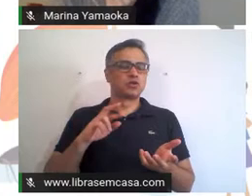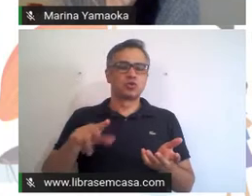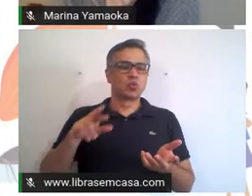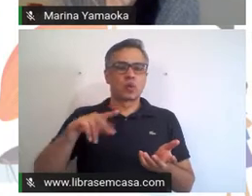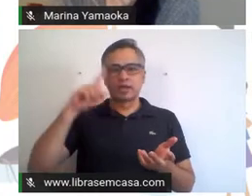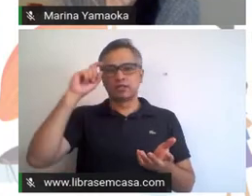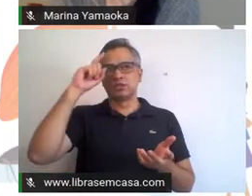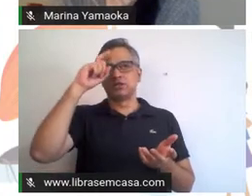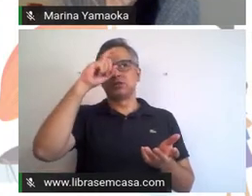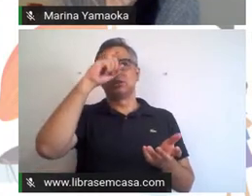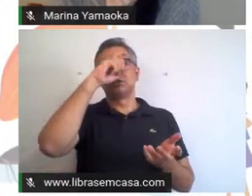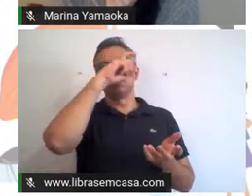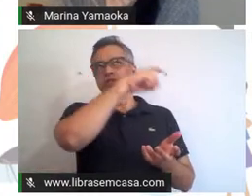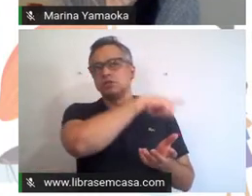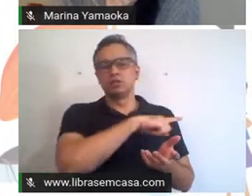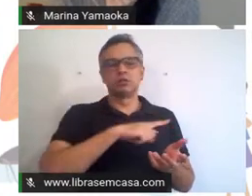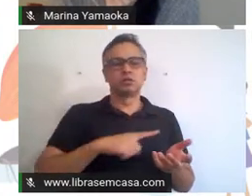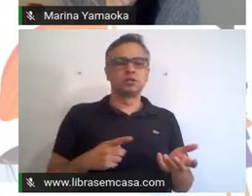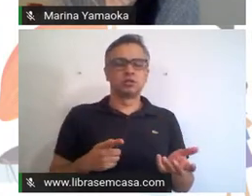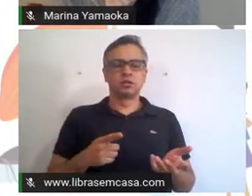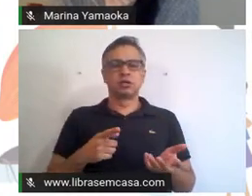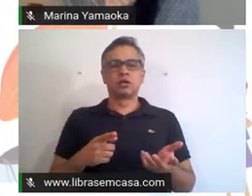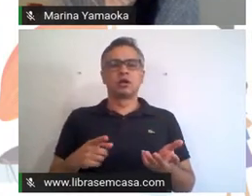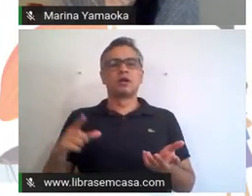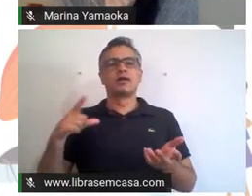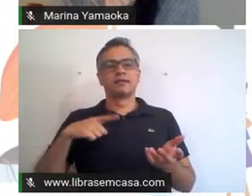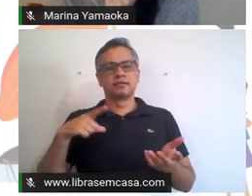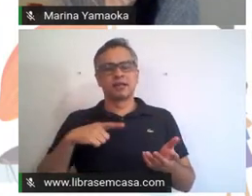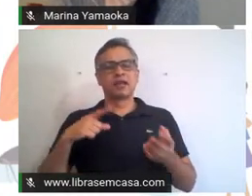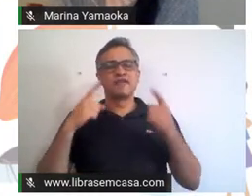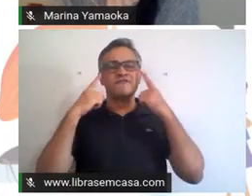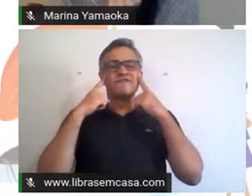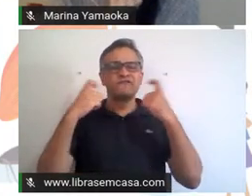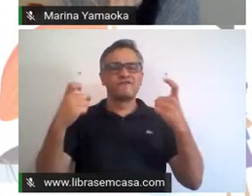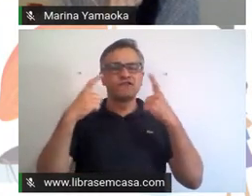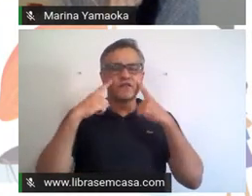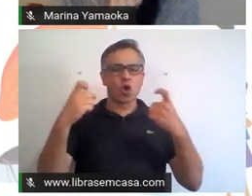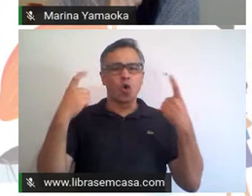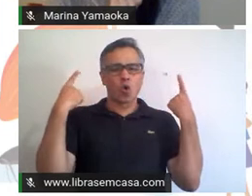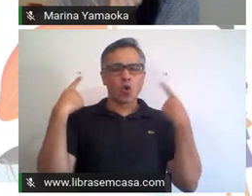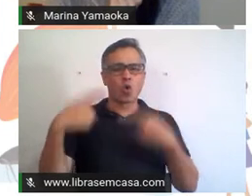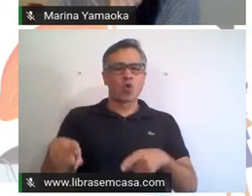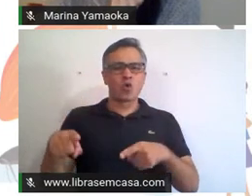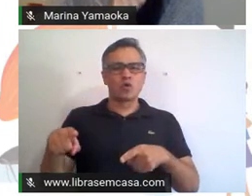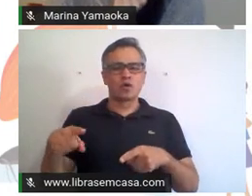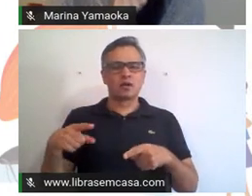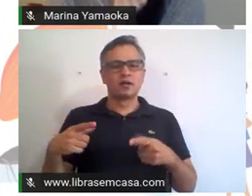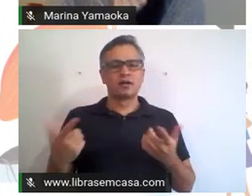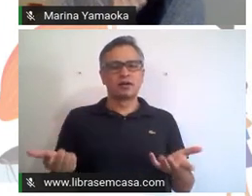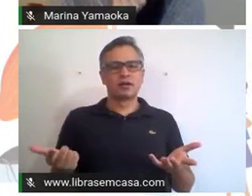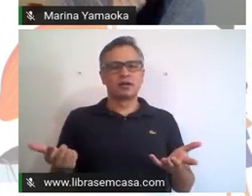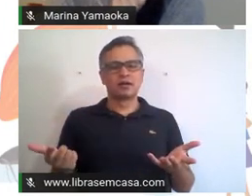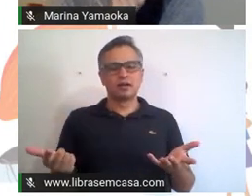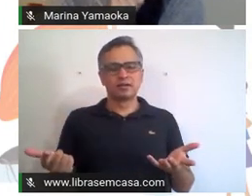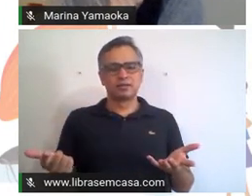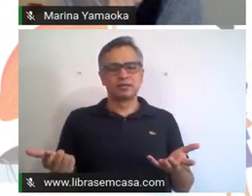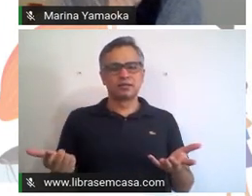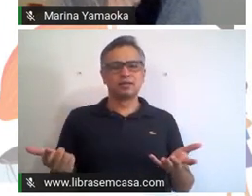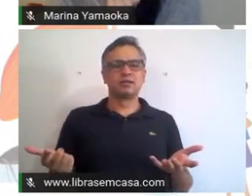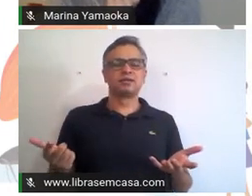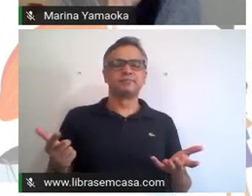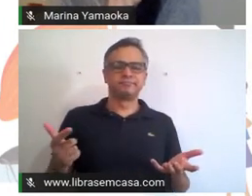causa sin duda difícil y que está atravesada por muchísimas violencias, pero que cuando se empieza a vivir y cuando se empieza a militar y cuando empieza a